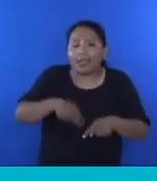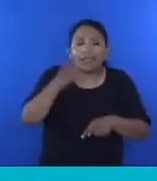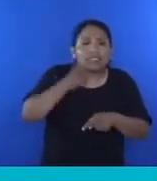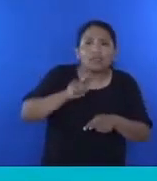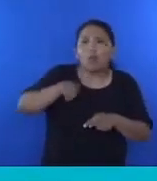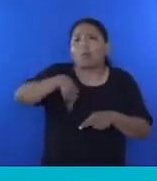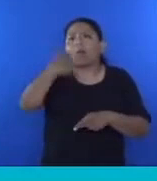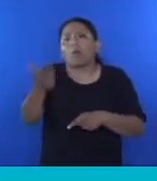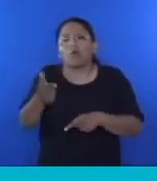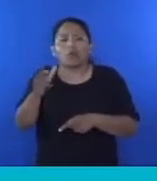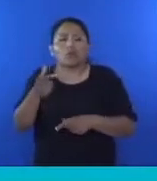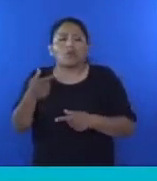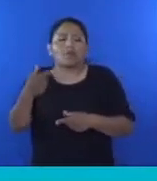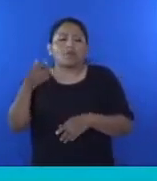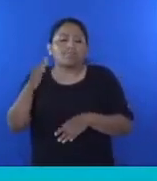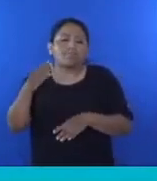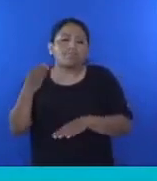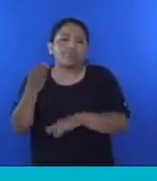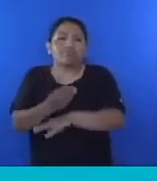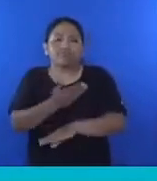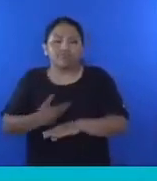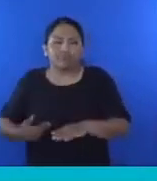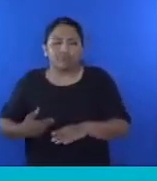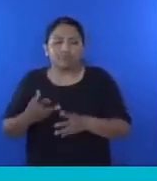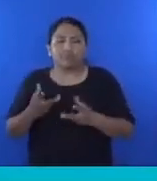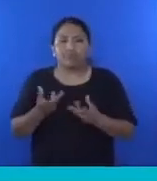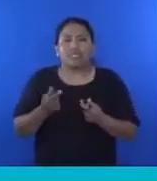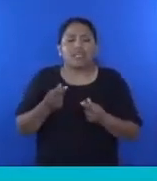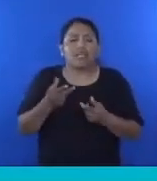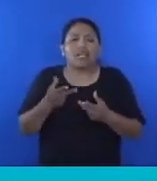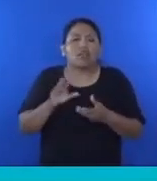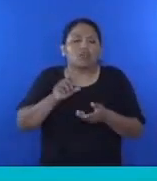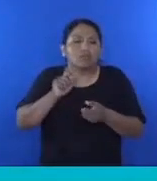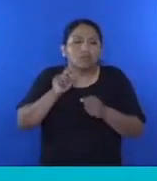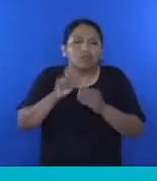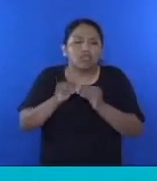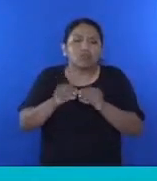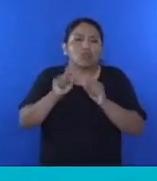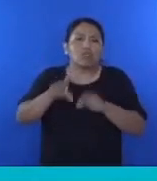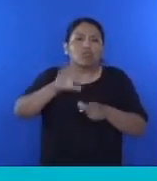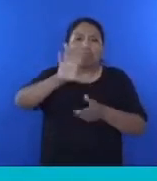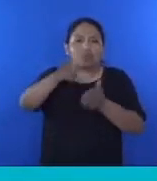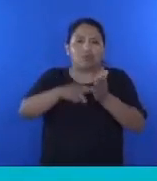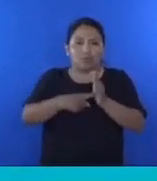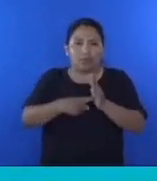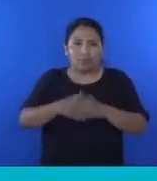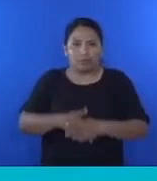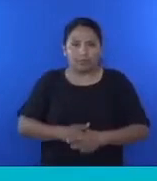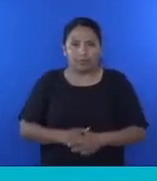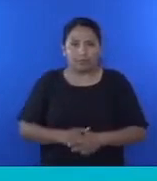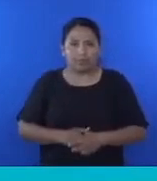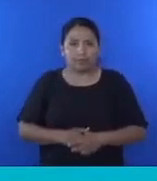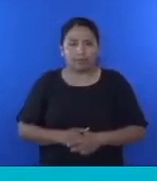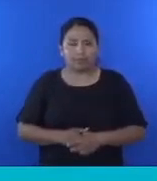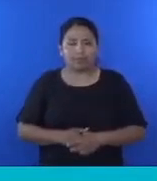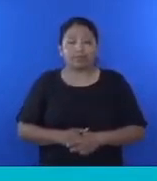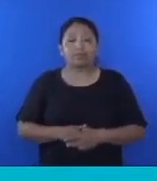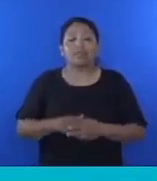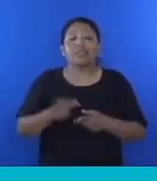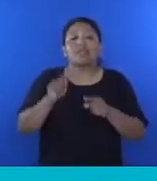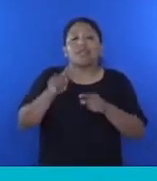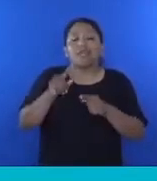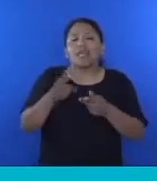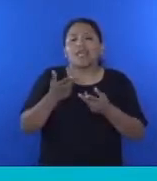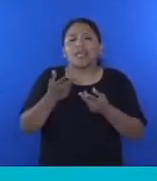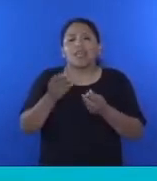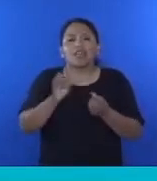toque gobernar, en el reclamo de la coparticipación que le corresponde a la provincia de Buenos Aires. En contra de la arbitrariedad de